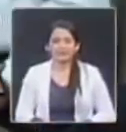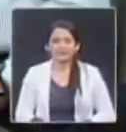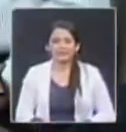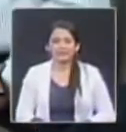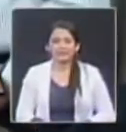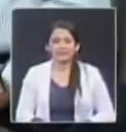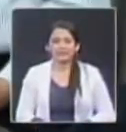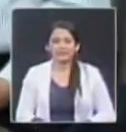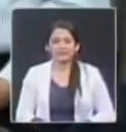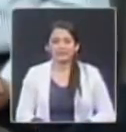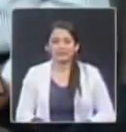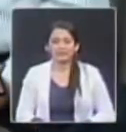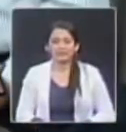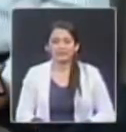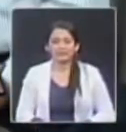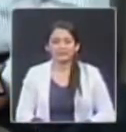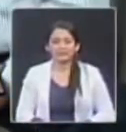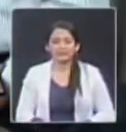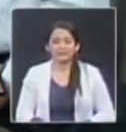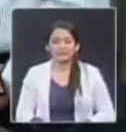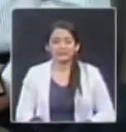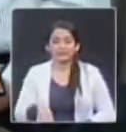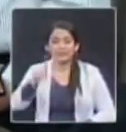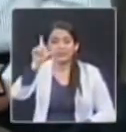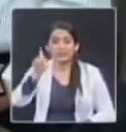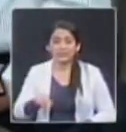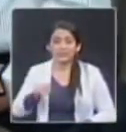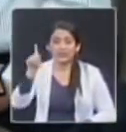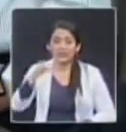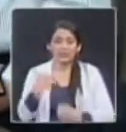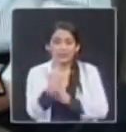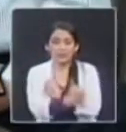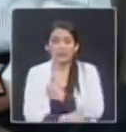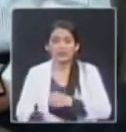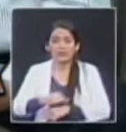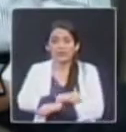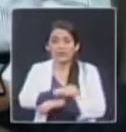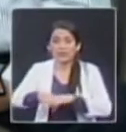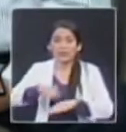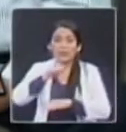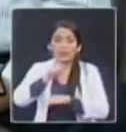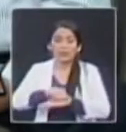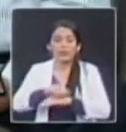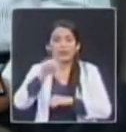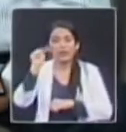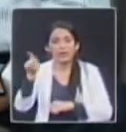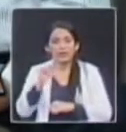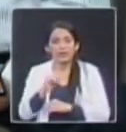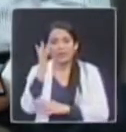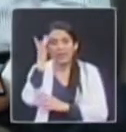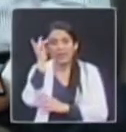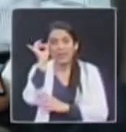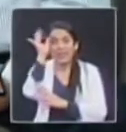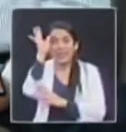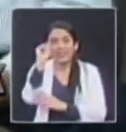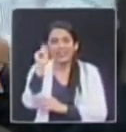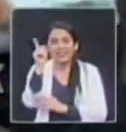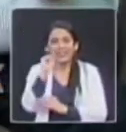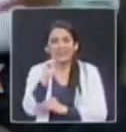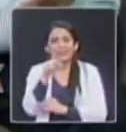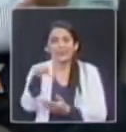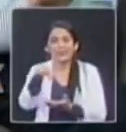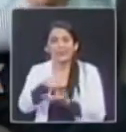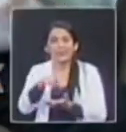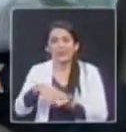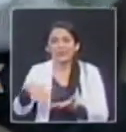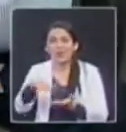los visionarios de Singapur, que hizo la ciudad en el jardín, porque así es como le llaman, a todos un